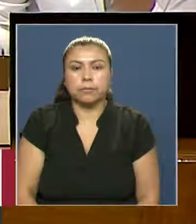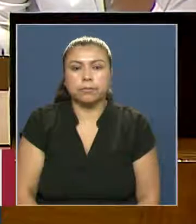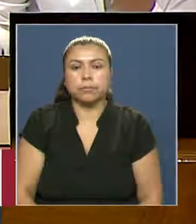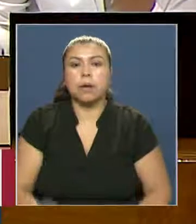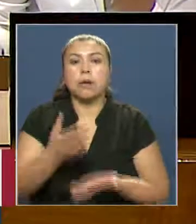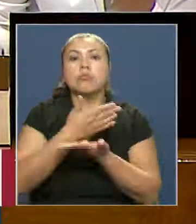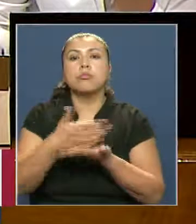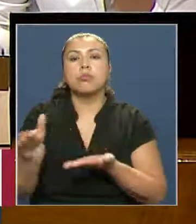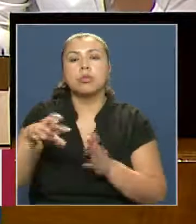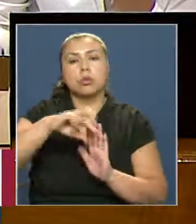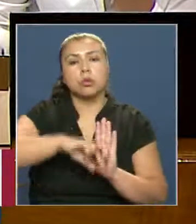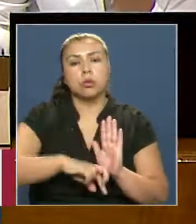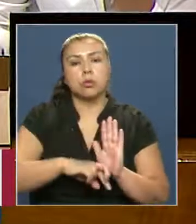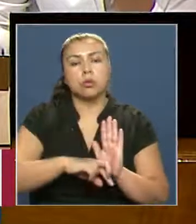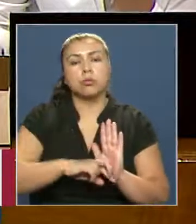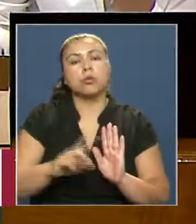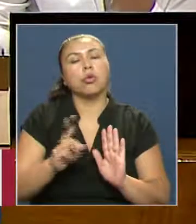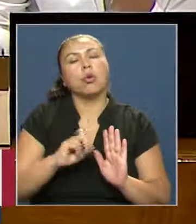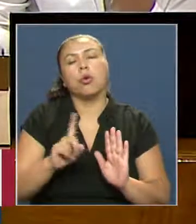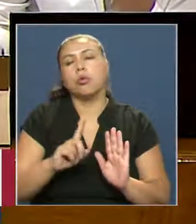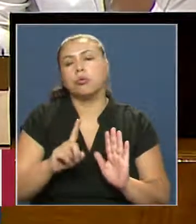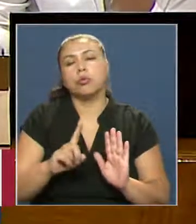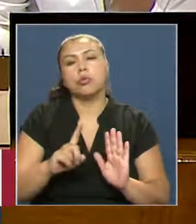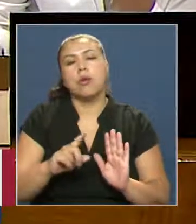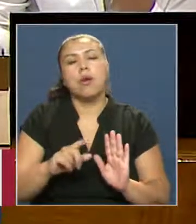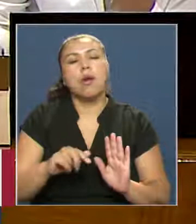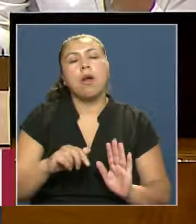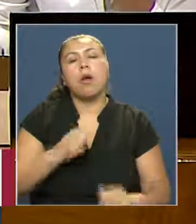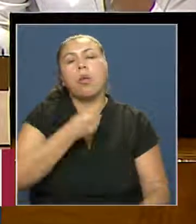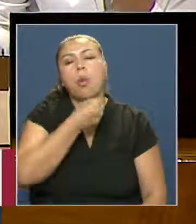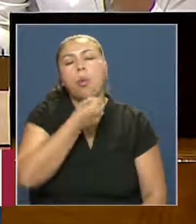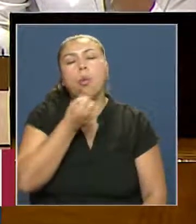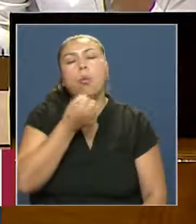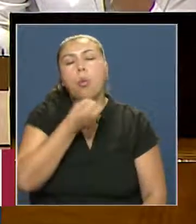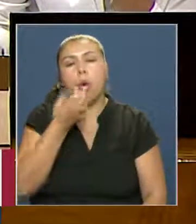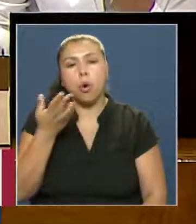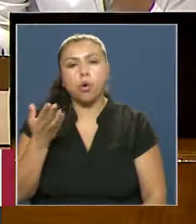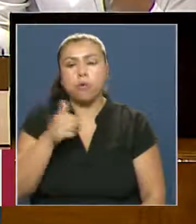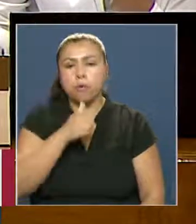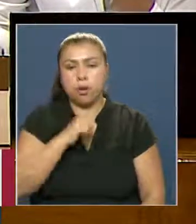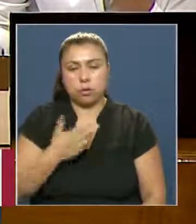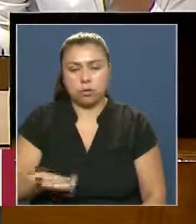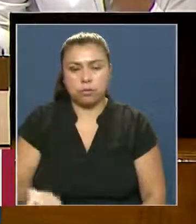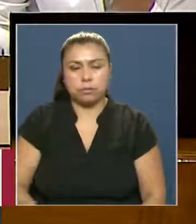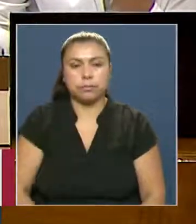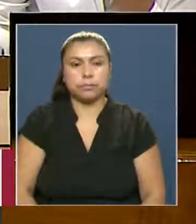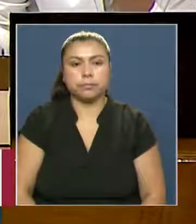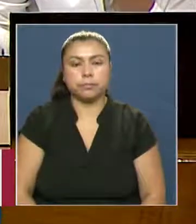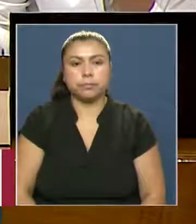Rechazado el proyecto por no haber alcanzado el quórum constitucional.